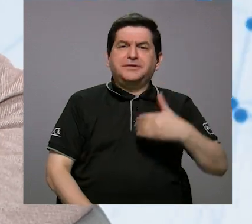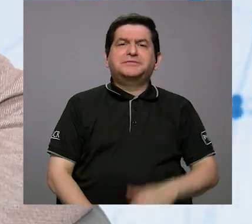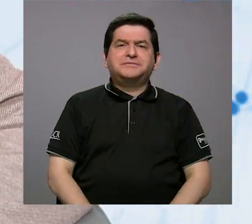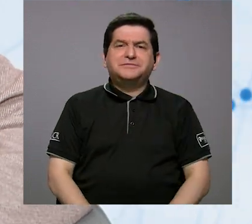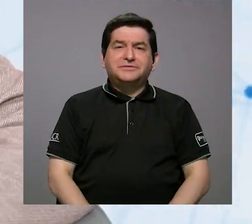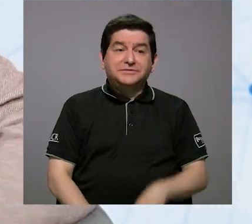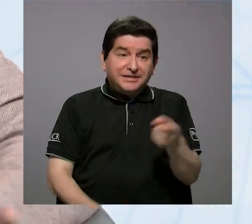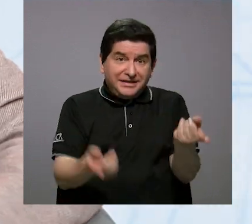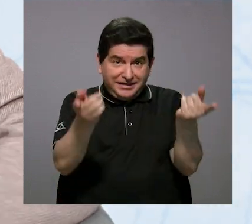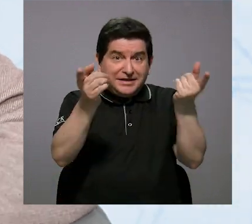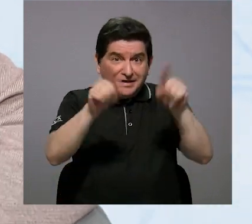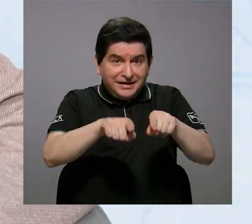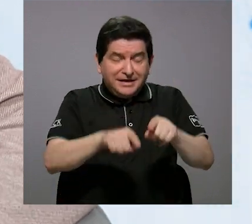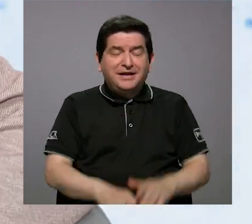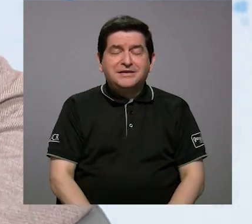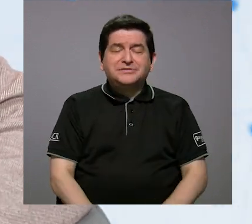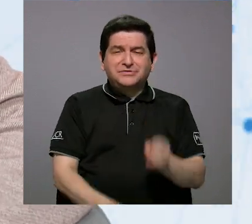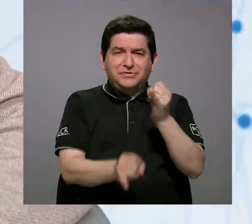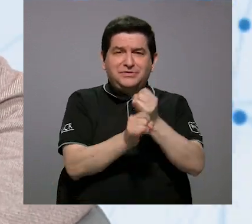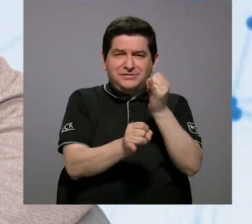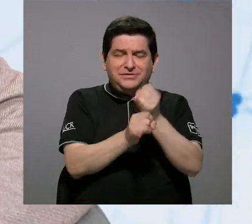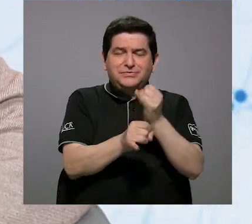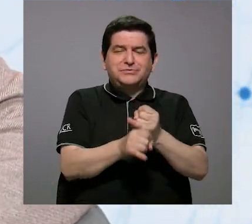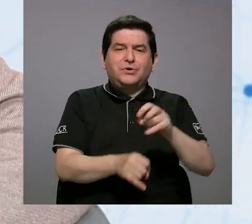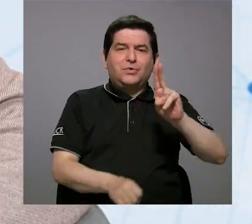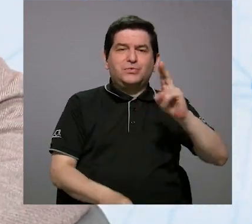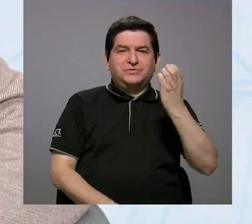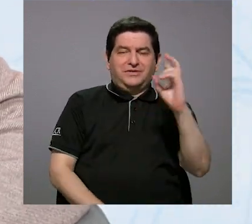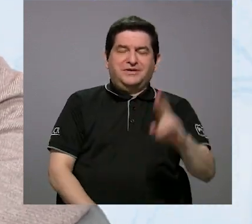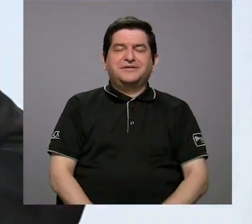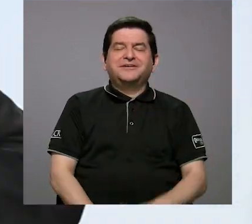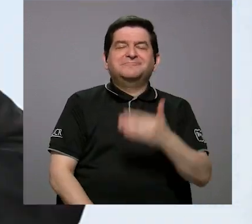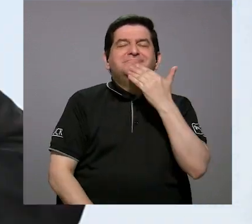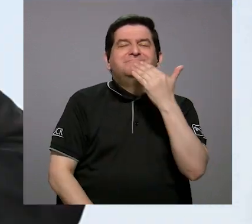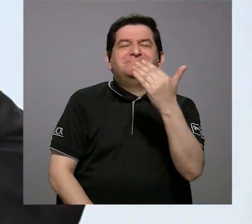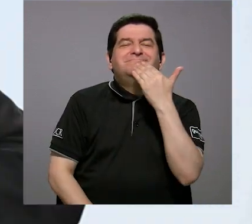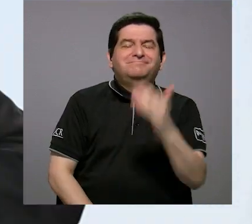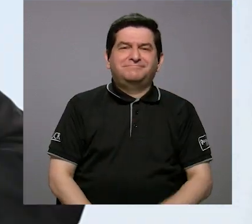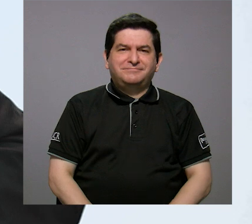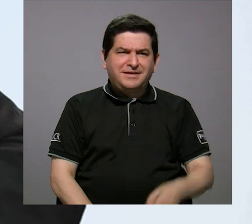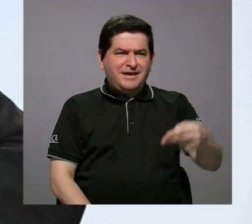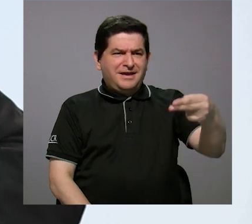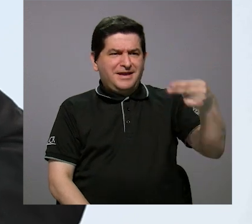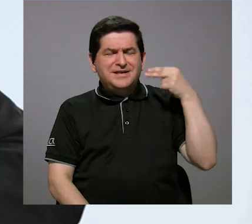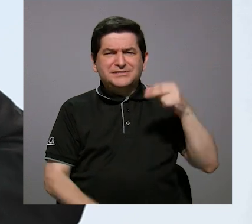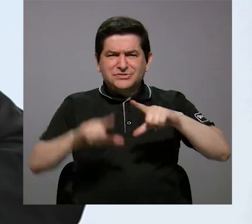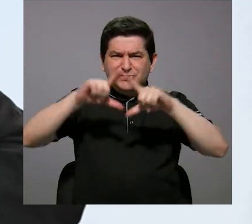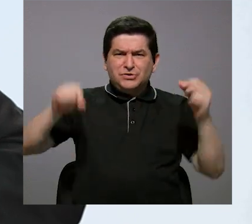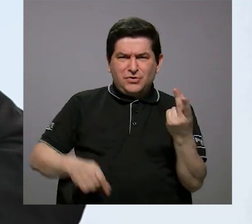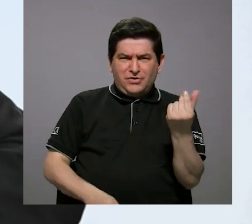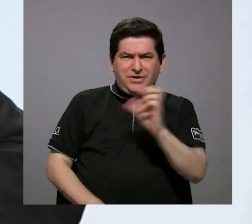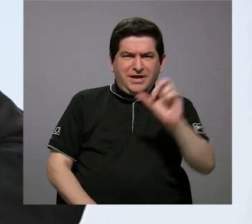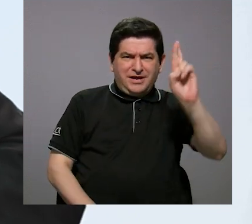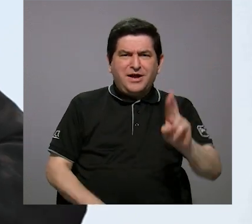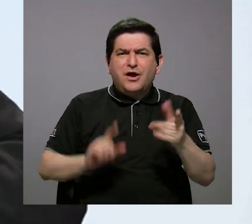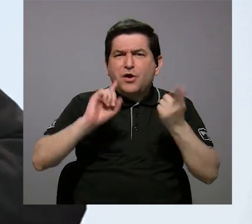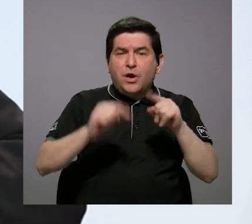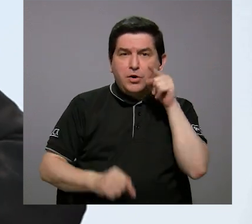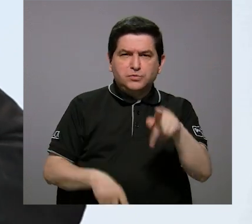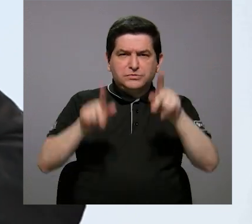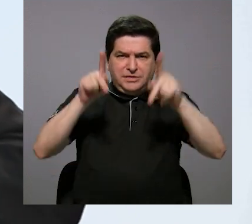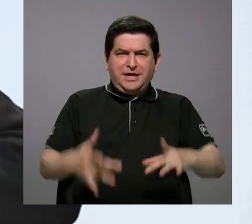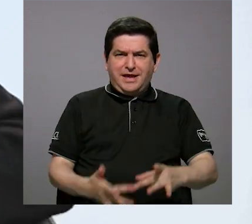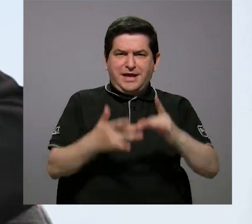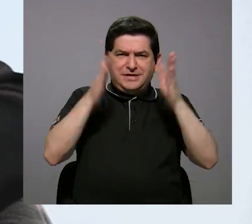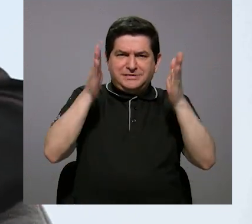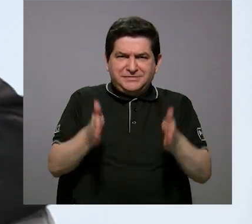tenemos en esta querida institución, la Universidad de Costa Rica. Muchas gracias. ¿Cuál es la historia de los billetes en Costa Rica, Benito, usted como